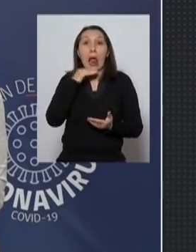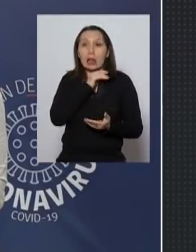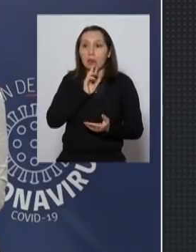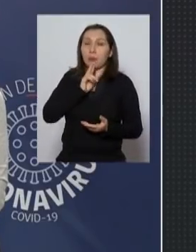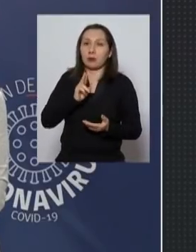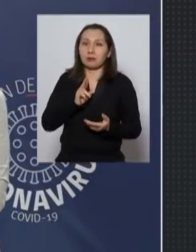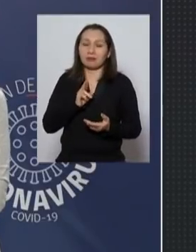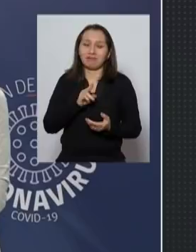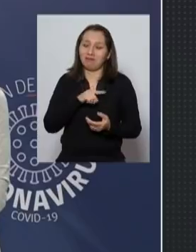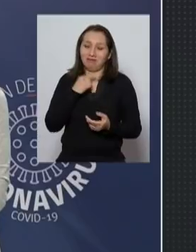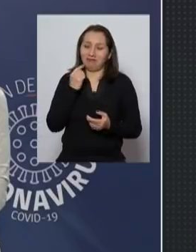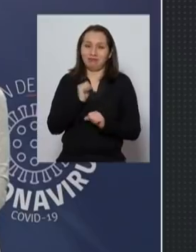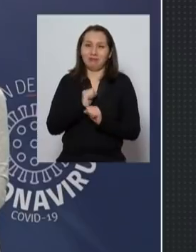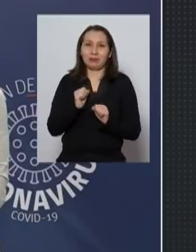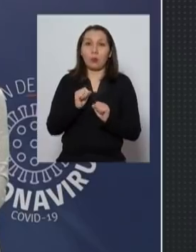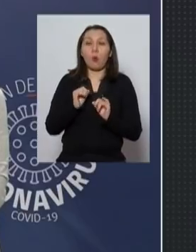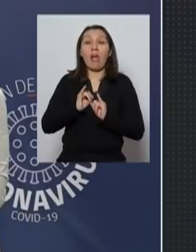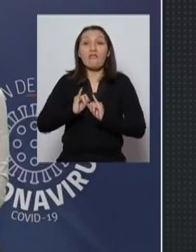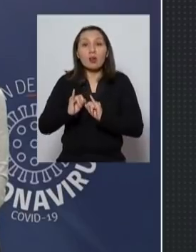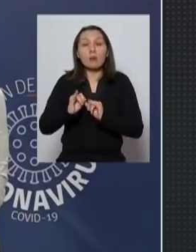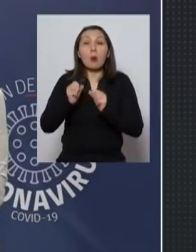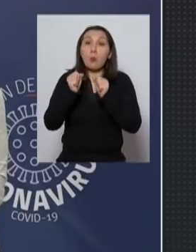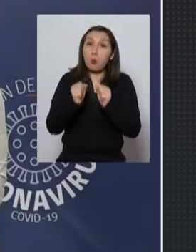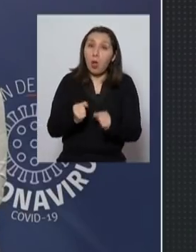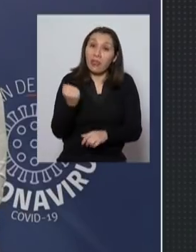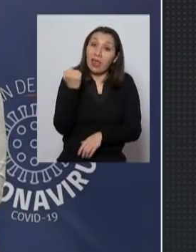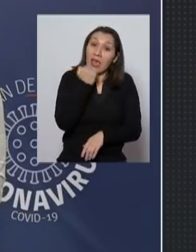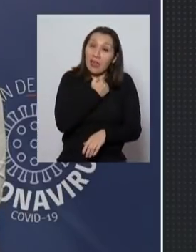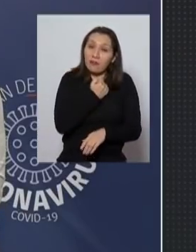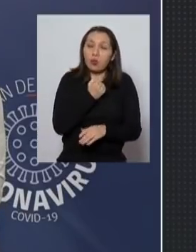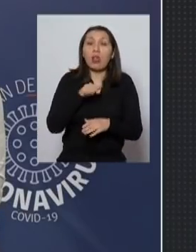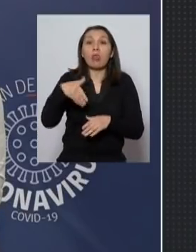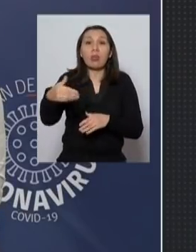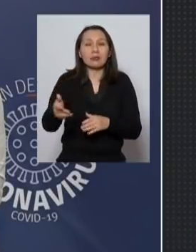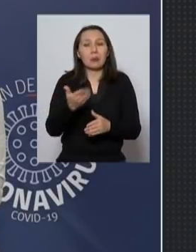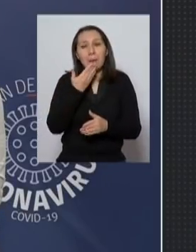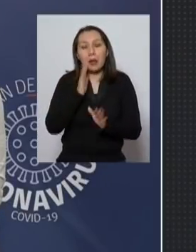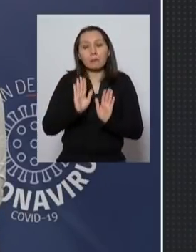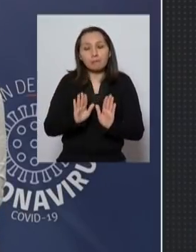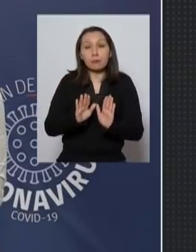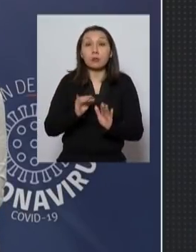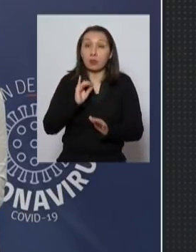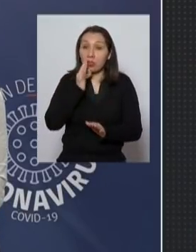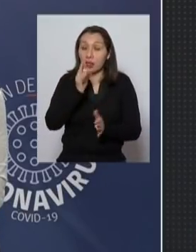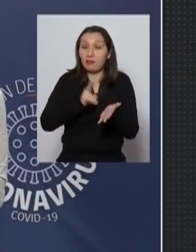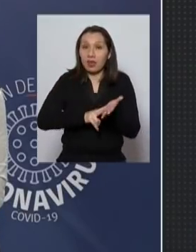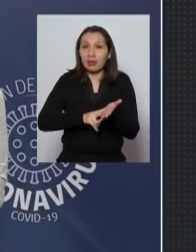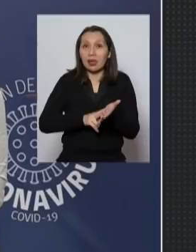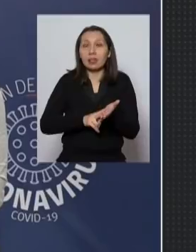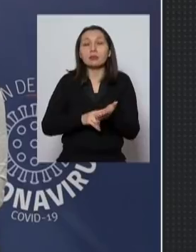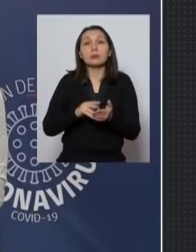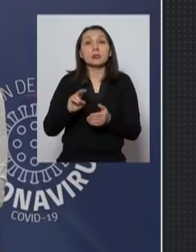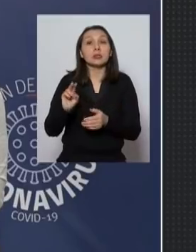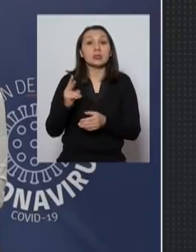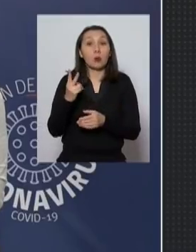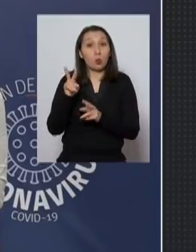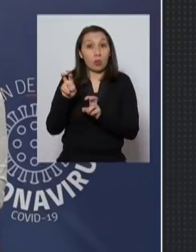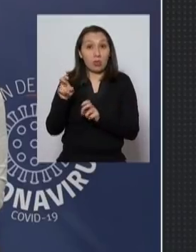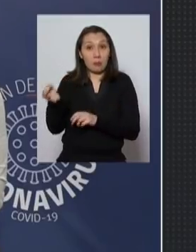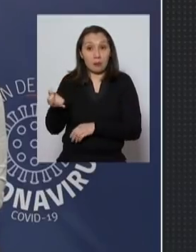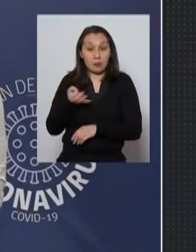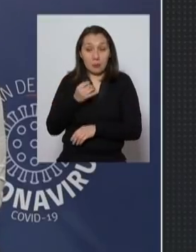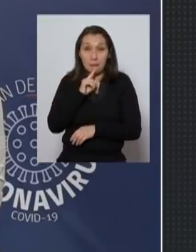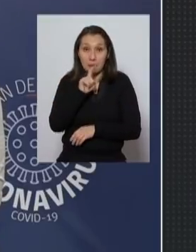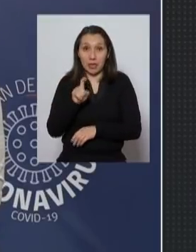prematuro dar señales que pueden ser equívocas después. Tengo que reconocer, sin embargo, respecto a la segunda parte de su